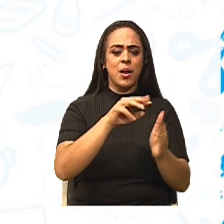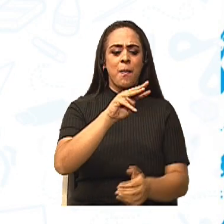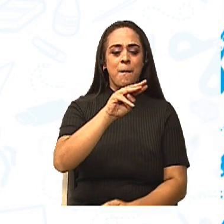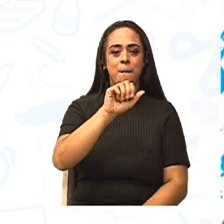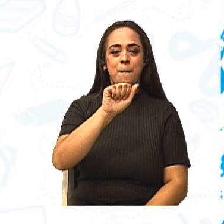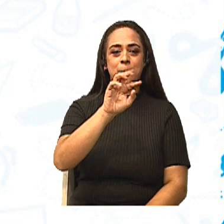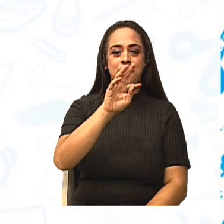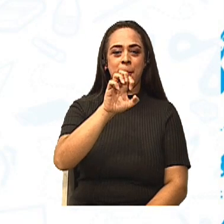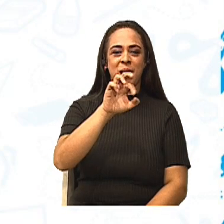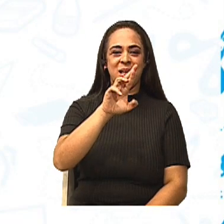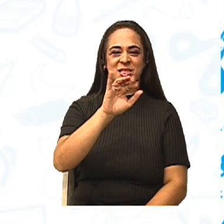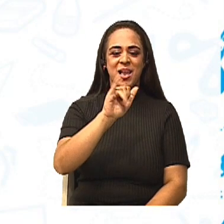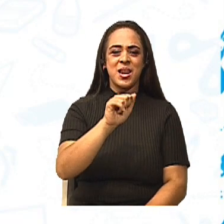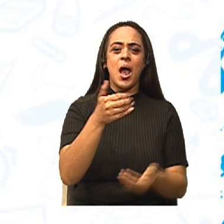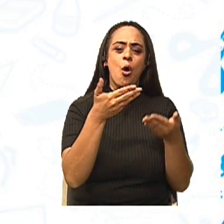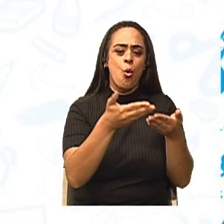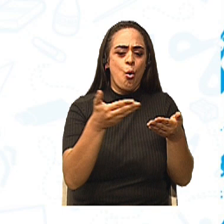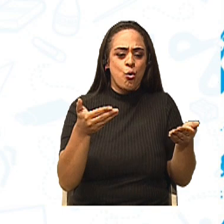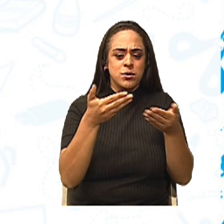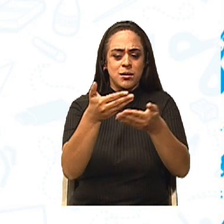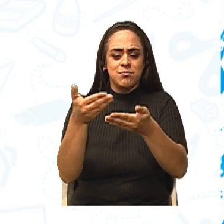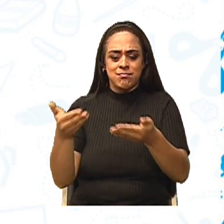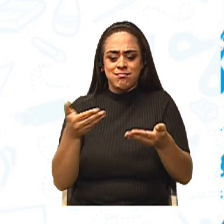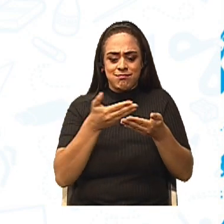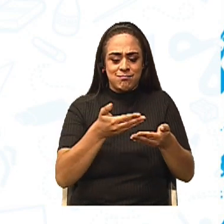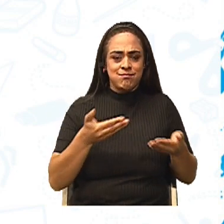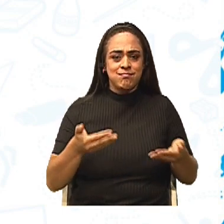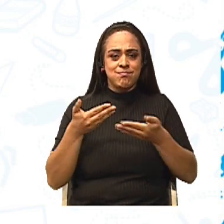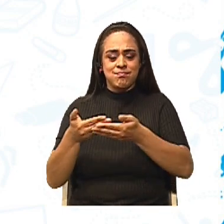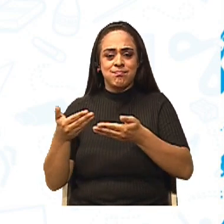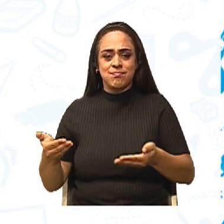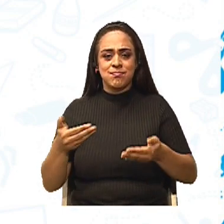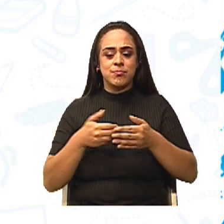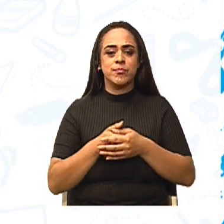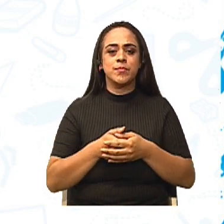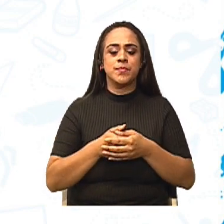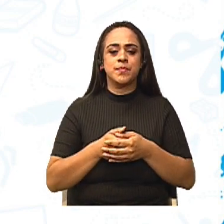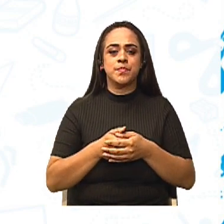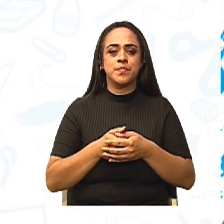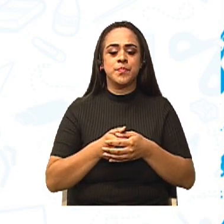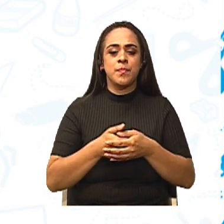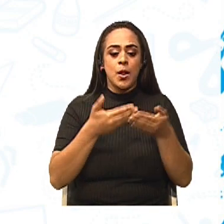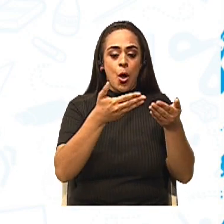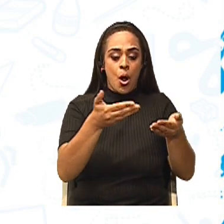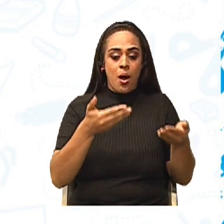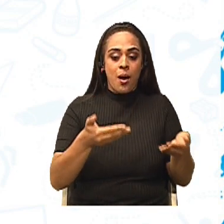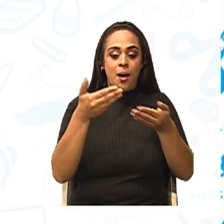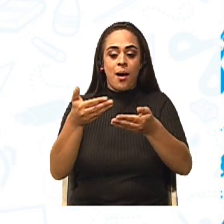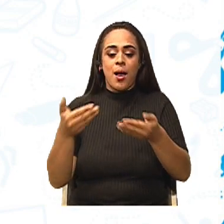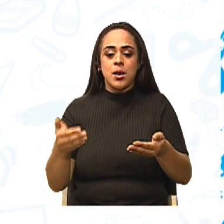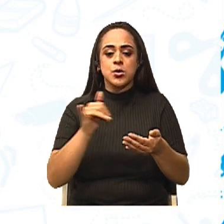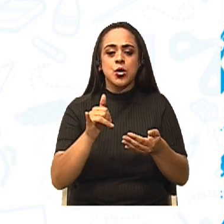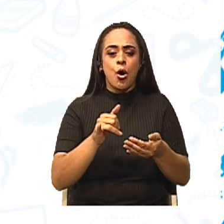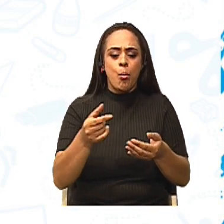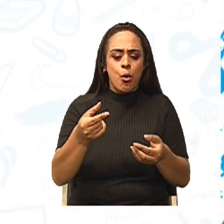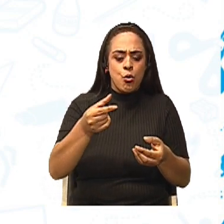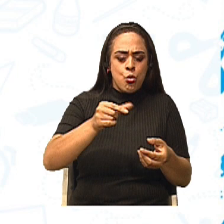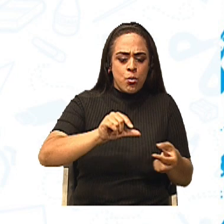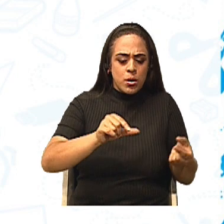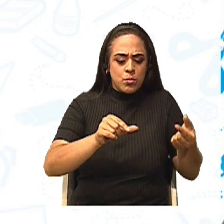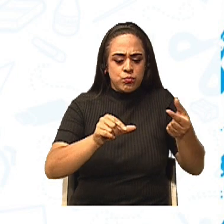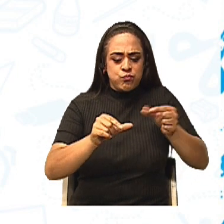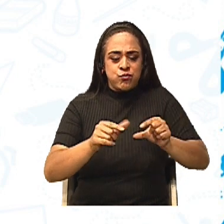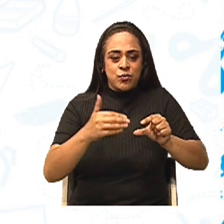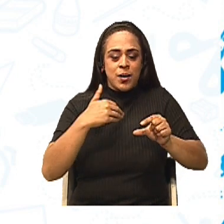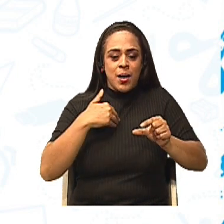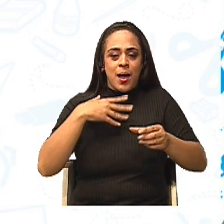la siguiente forma. Ok, materia entonces es cualquier sustancia que ocupe un lugar en el